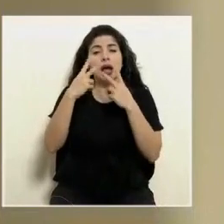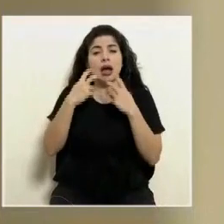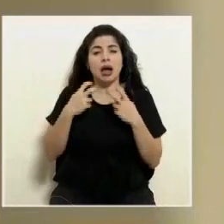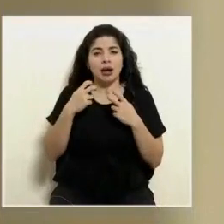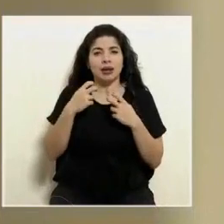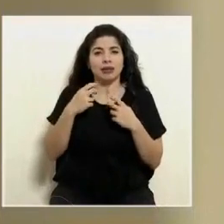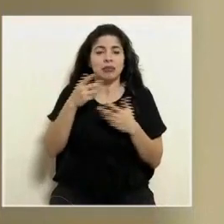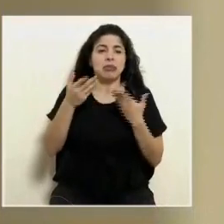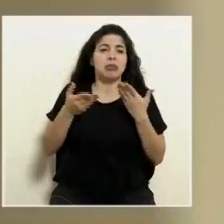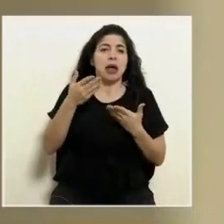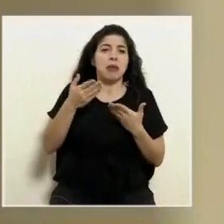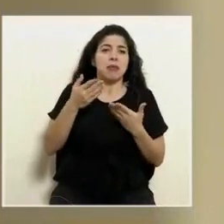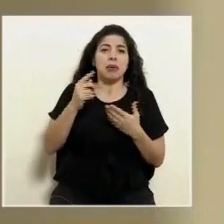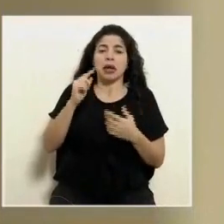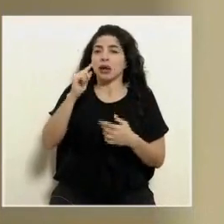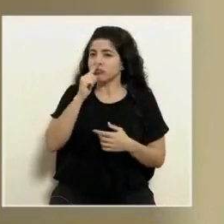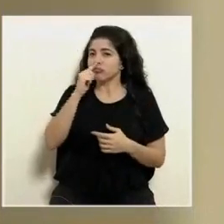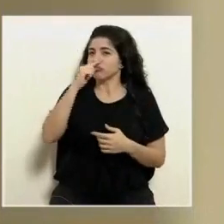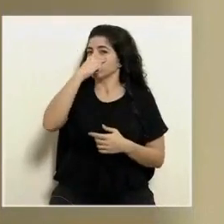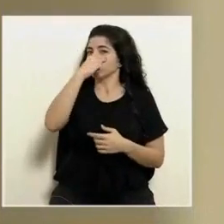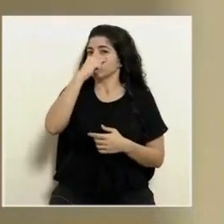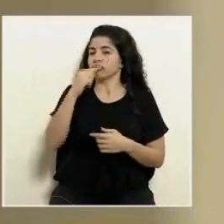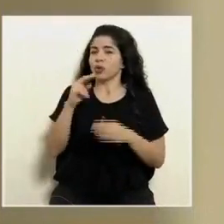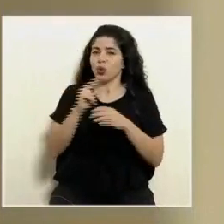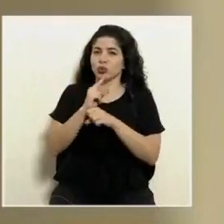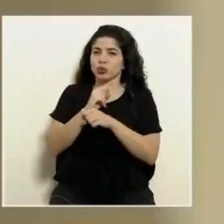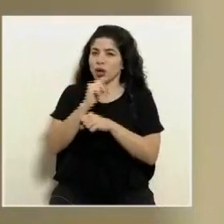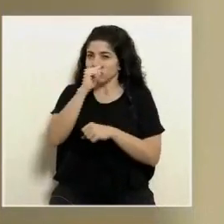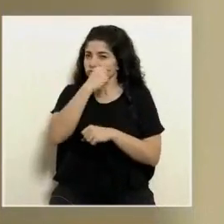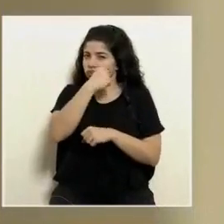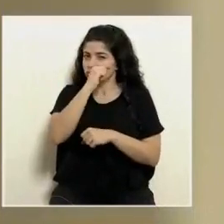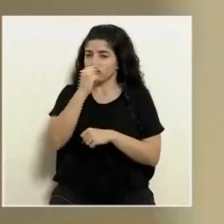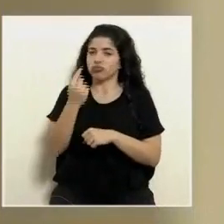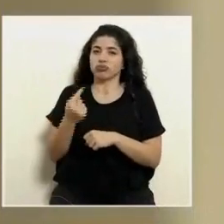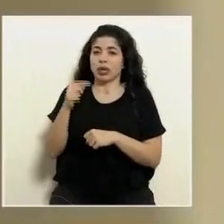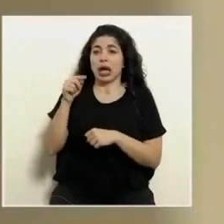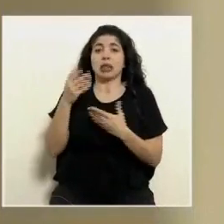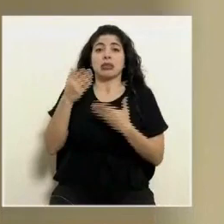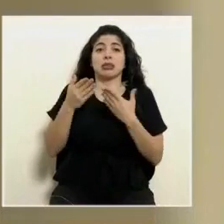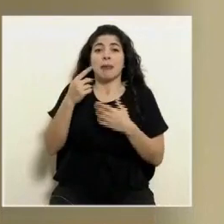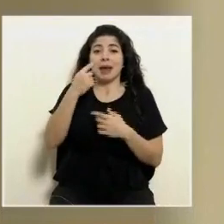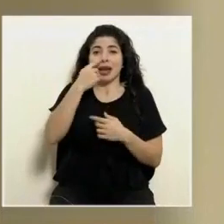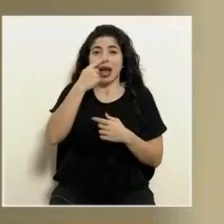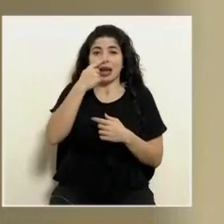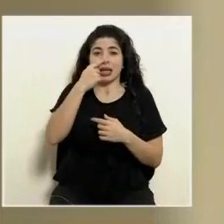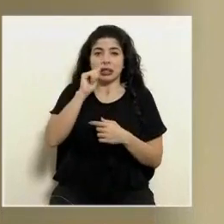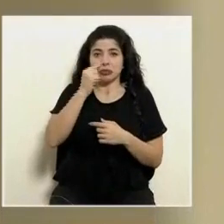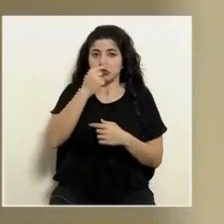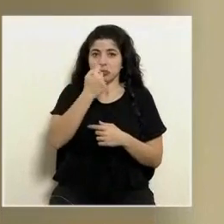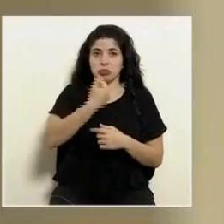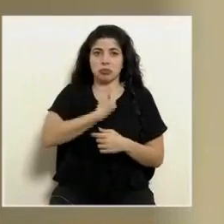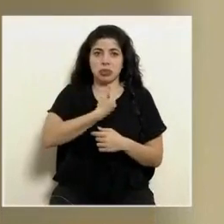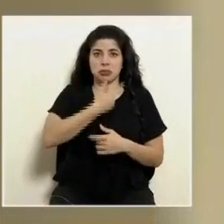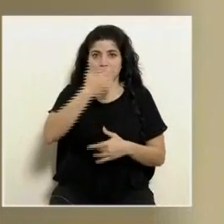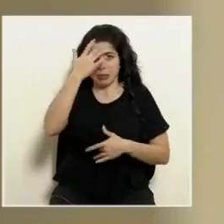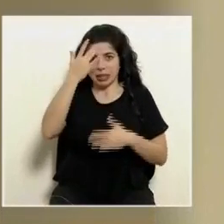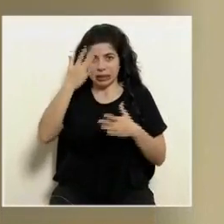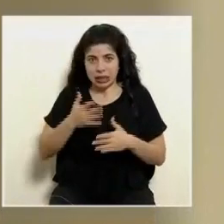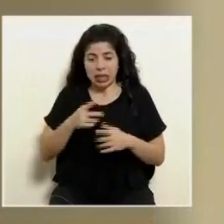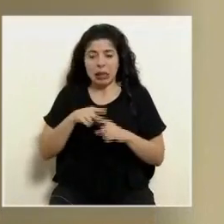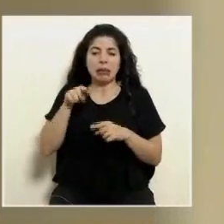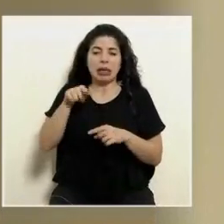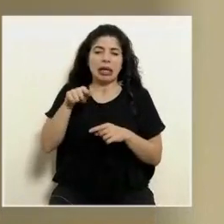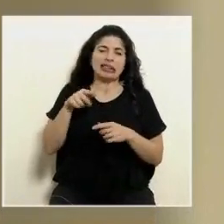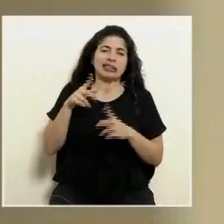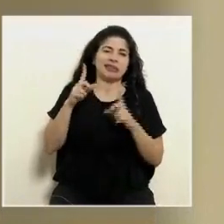como les digo, puede ser a través del hisopado, que es lo que generalmente se usa, puede ser una extracción nasal que la puede hacer el mismo paciente, pero también pues tiene sus